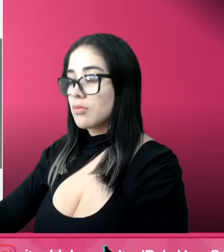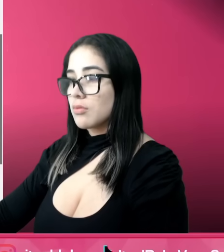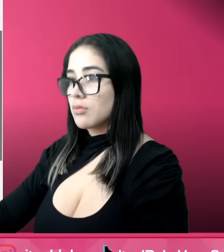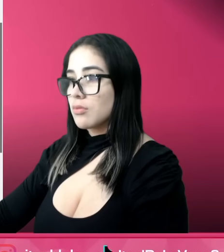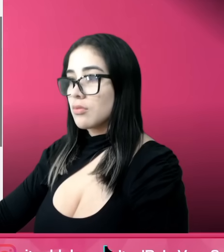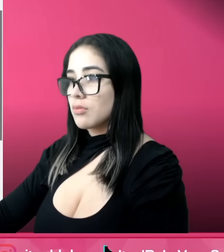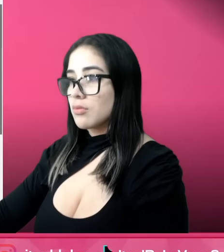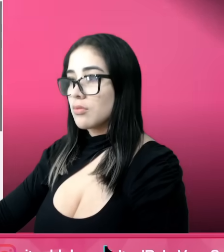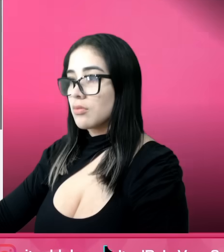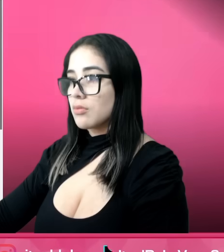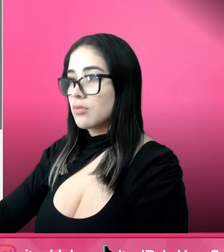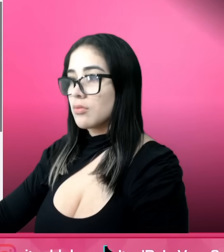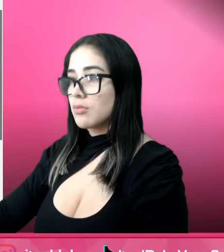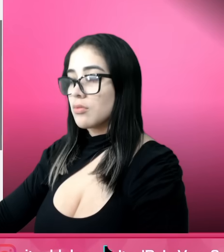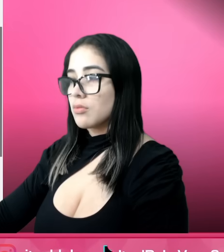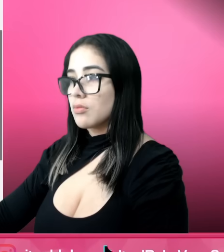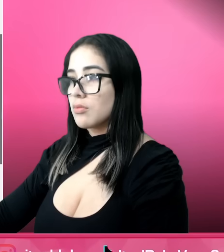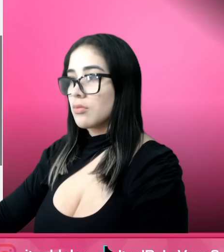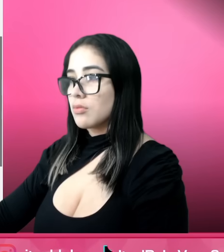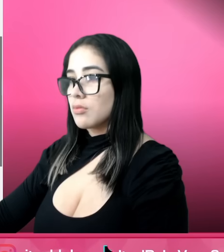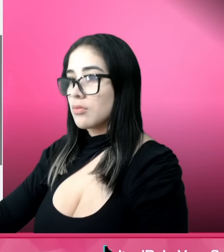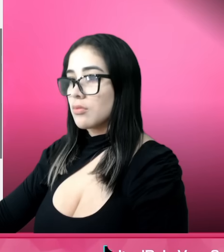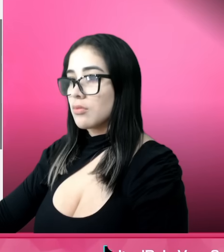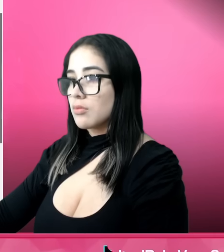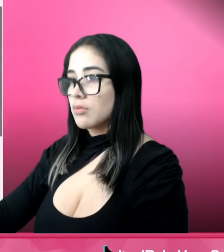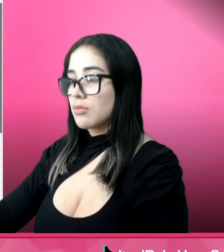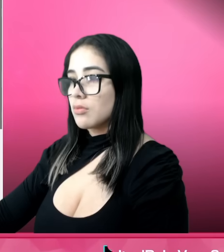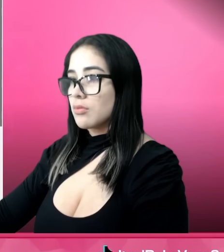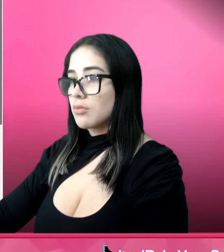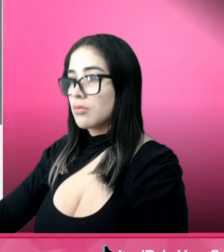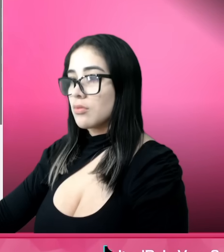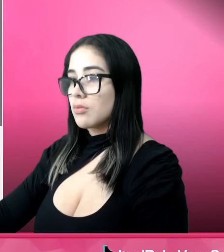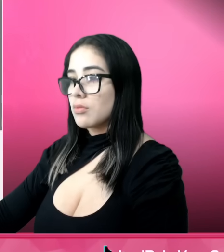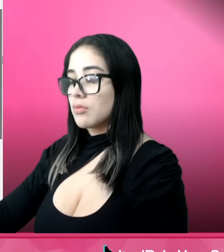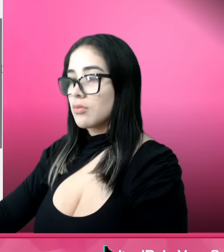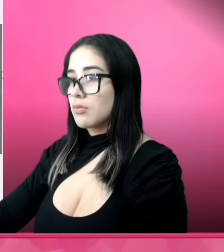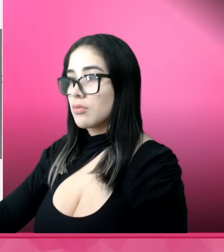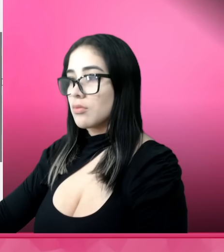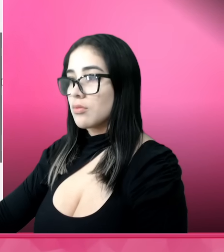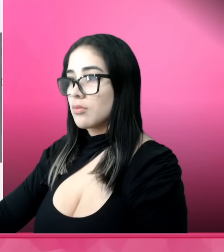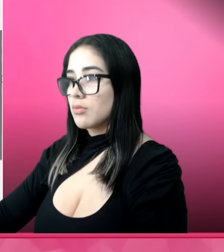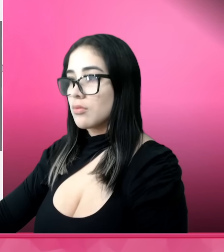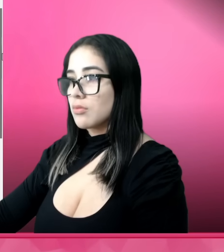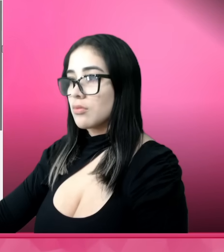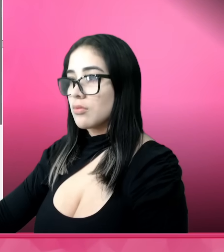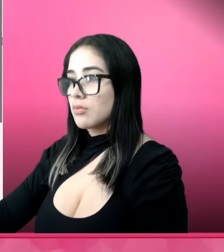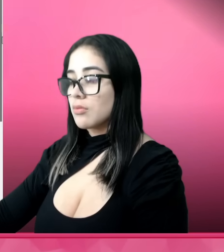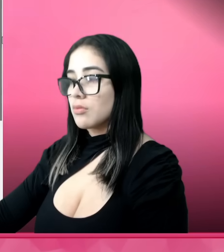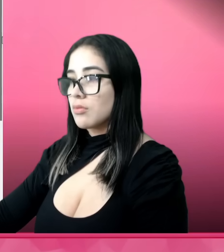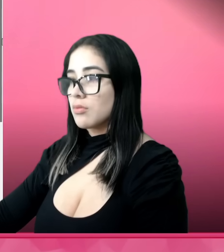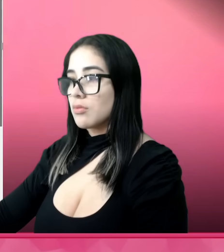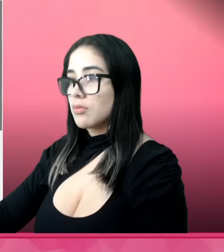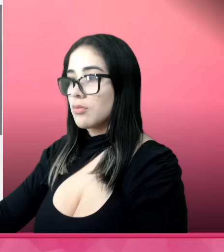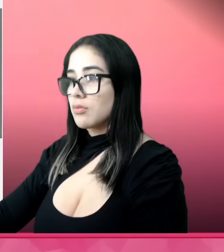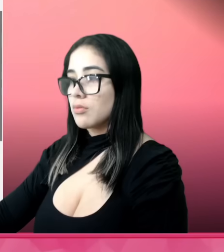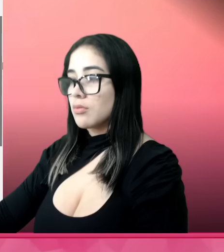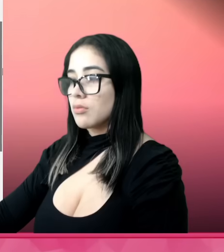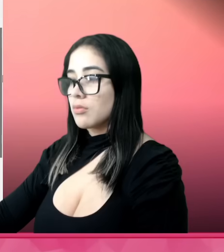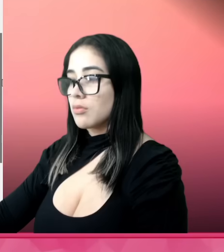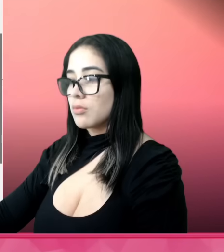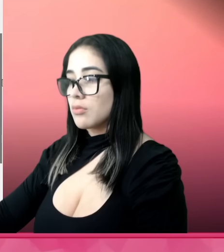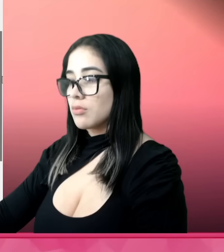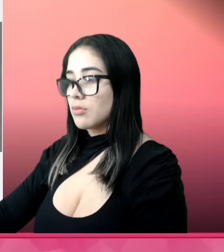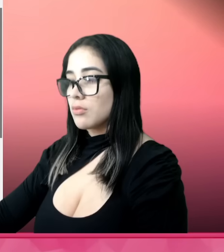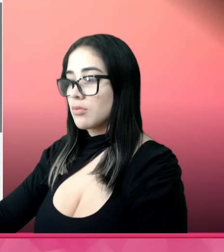de esos terrenos del aproximadamente ochenta o noventa por ciento de elegido la retama donde encontraron este campo de